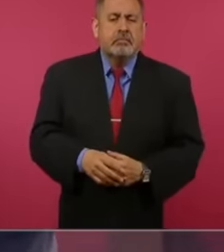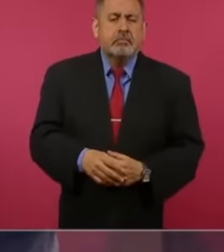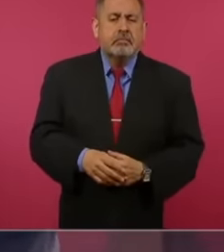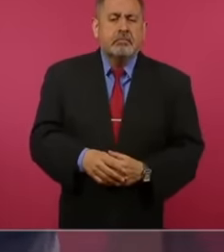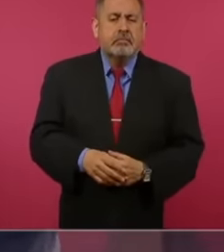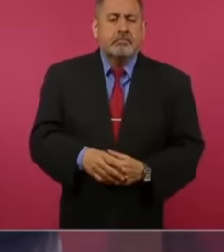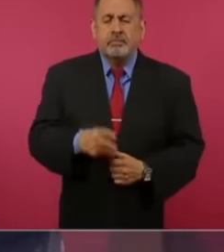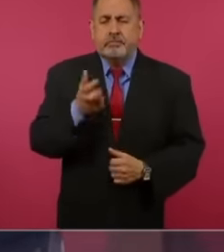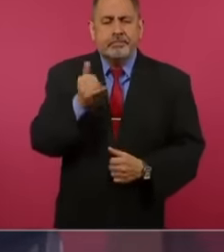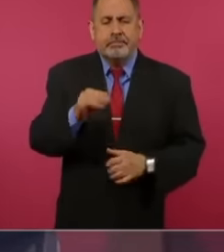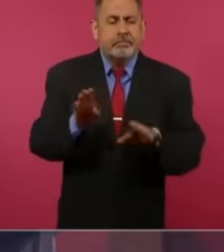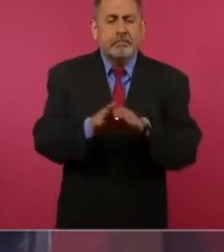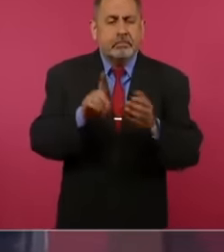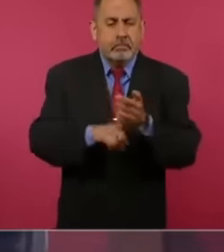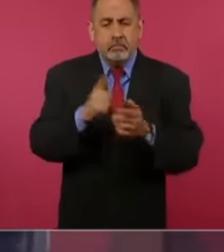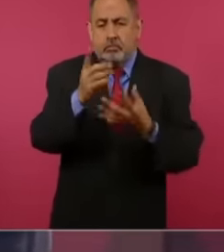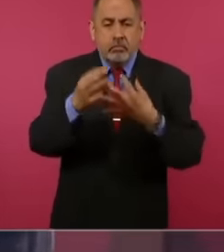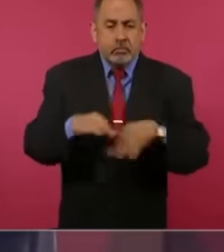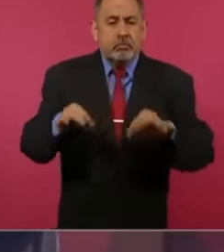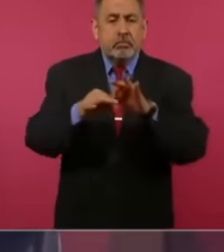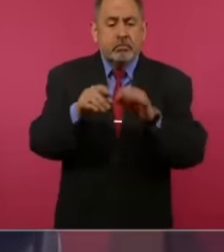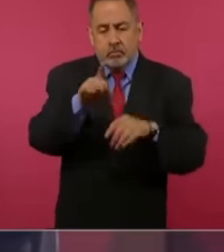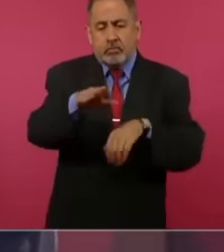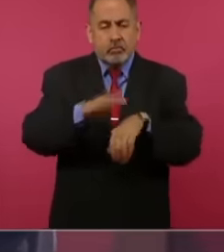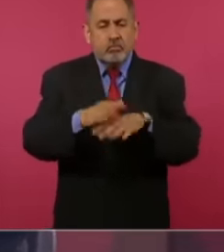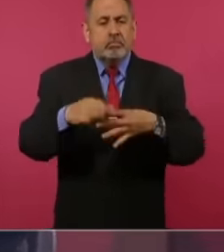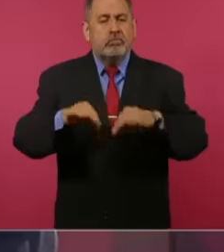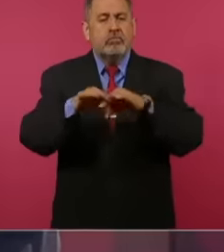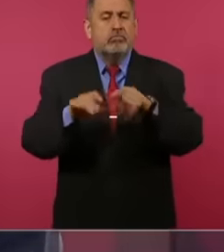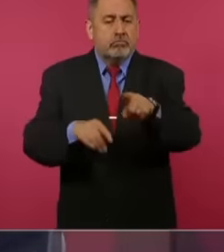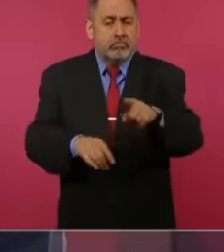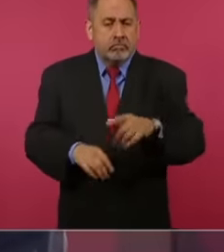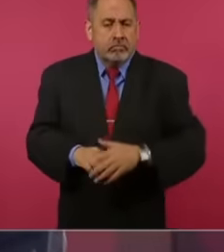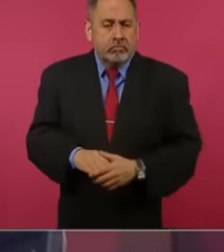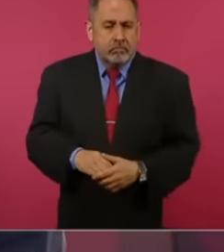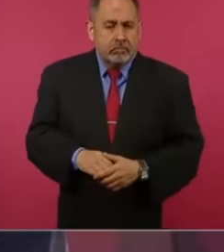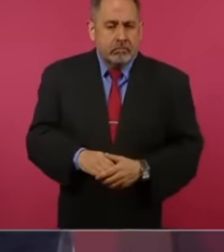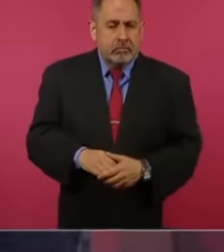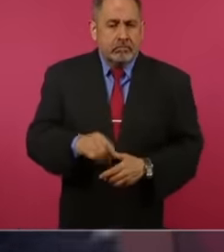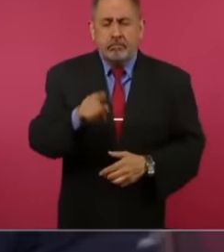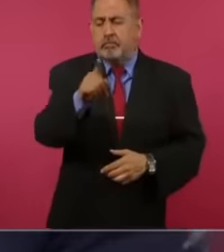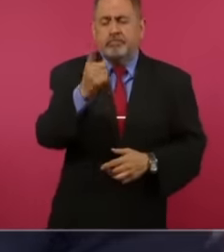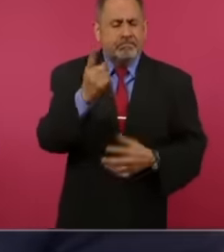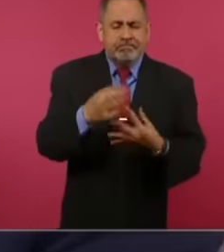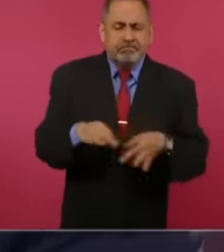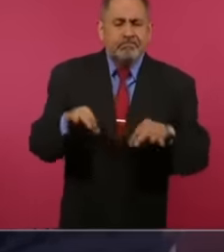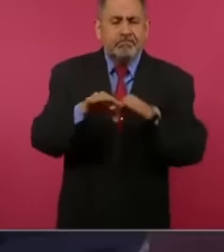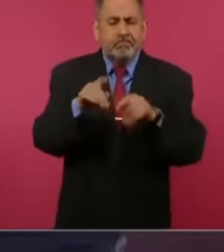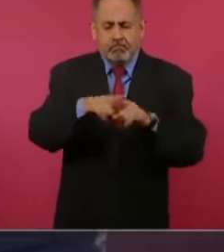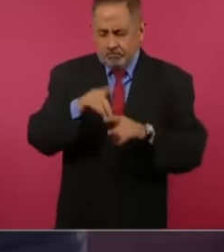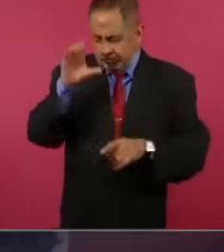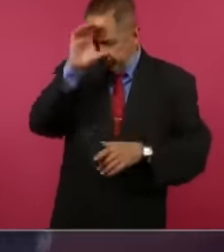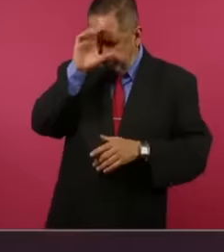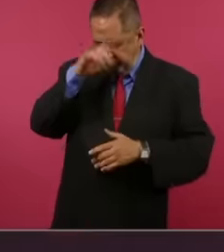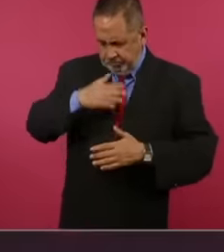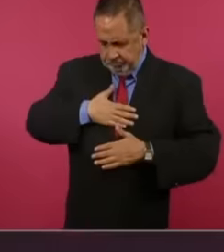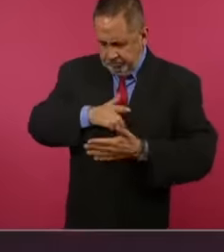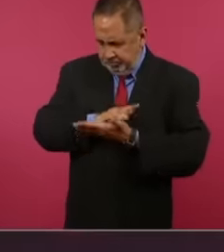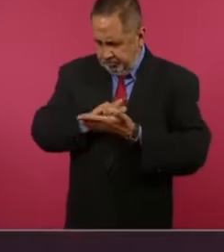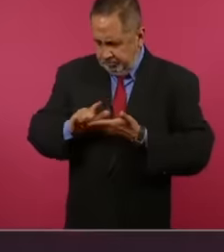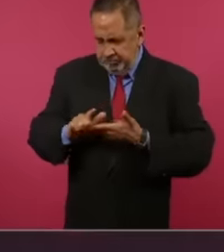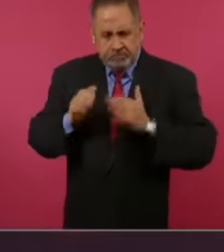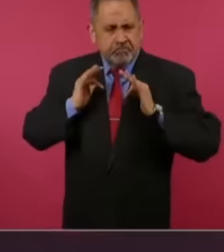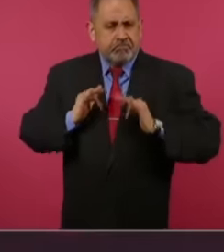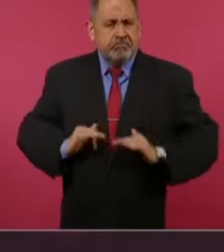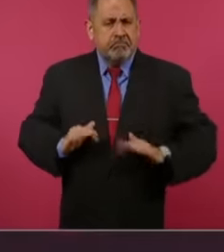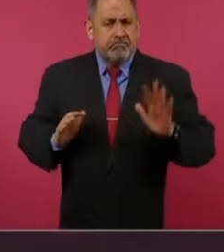es que así es esto. Lo importante, reina, pero iba a haber un cambio. Usted ofreció es tener un cambio. La conciencia tranquila, y